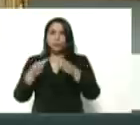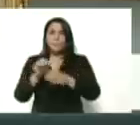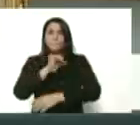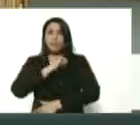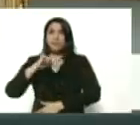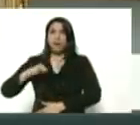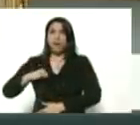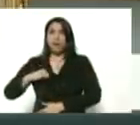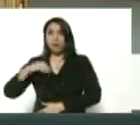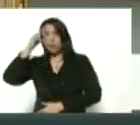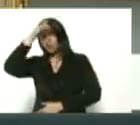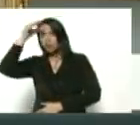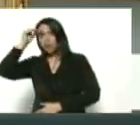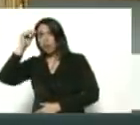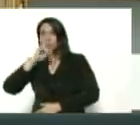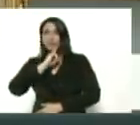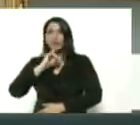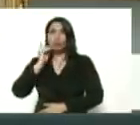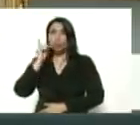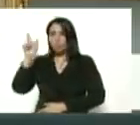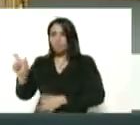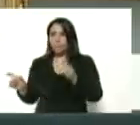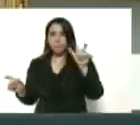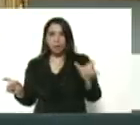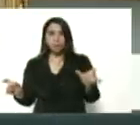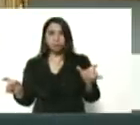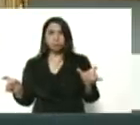privada entre Donald Trump y Iván Duque.